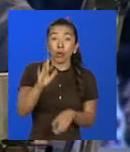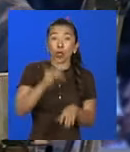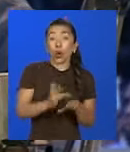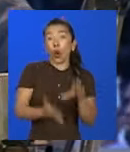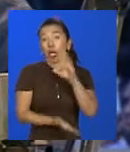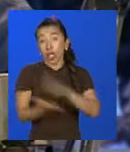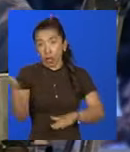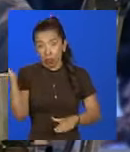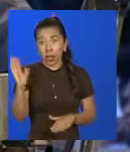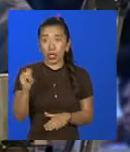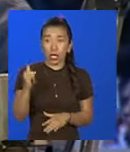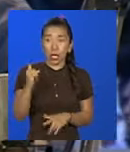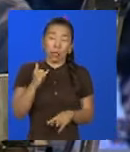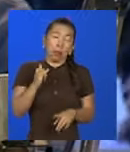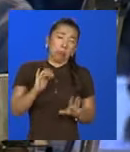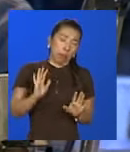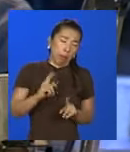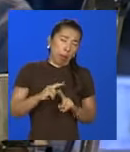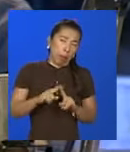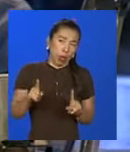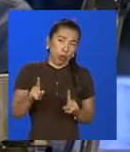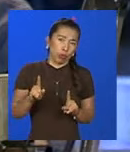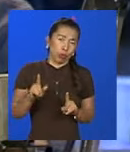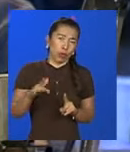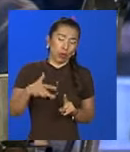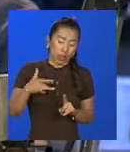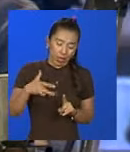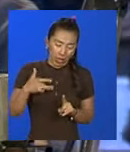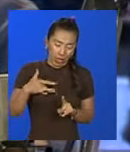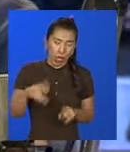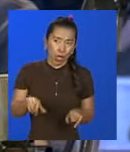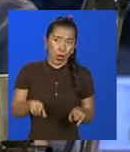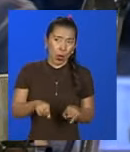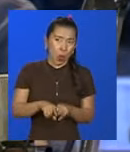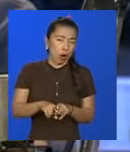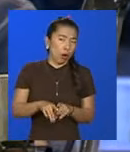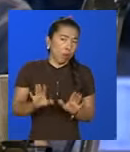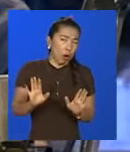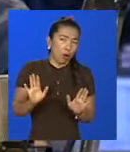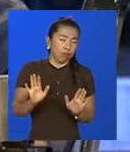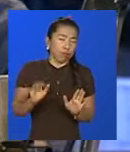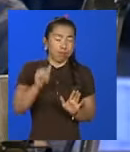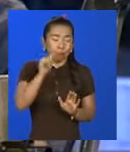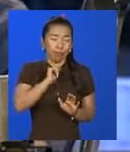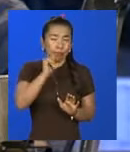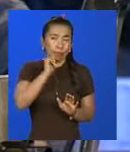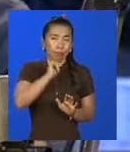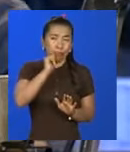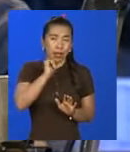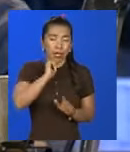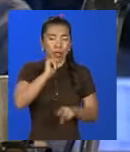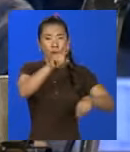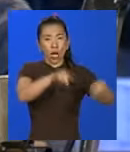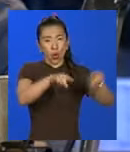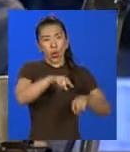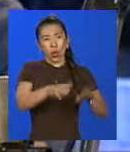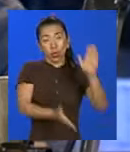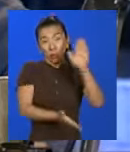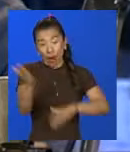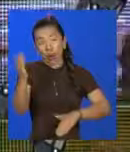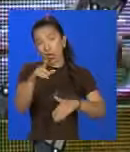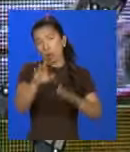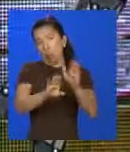en el fondo sentí que lo que me había pasado era eso que llaman a veces el amargo caviar del exilio. Sí. También hay algunos que nos va bien cuando nos vamos y